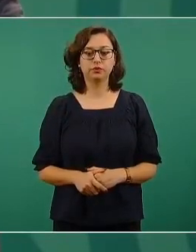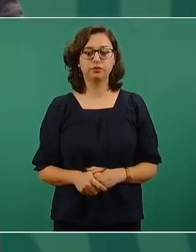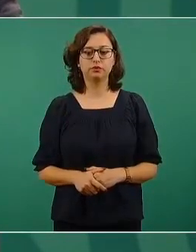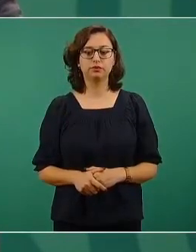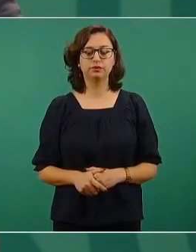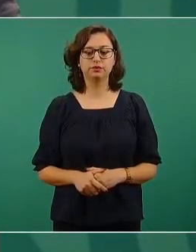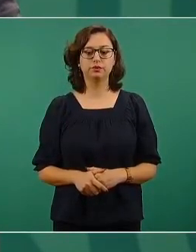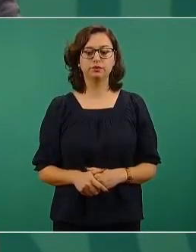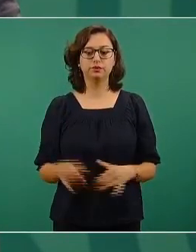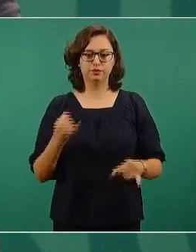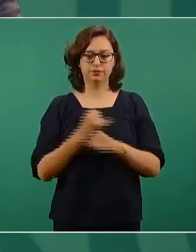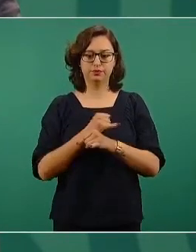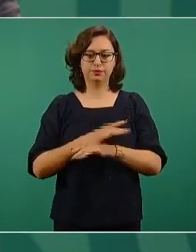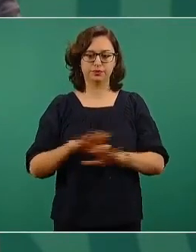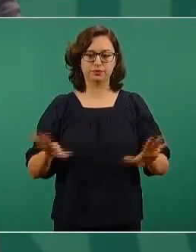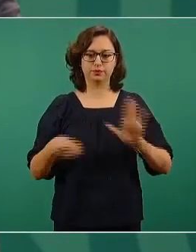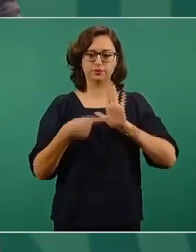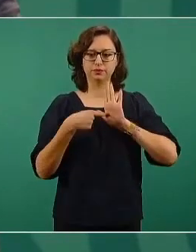adicional